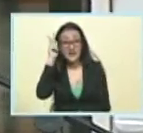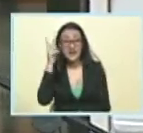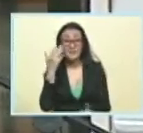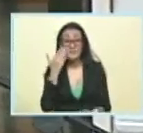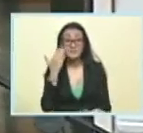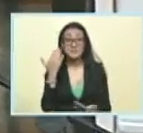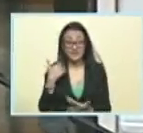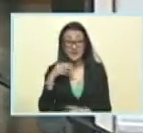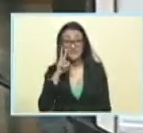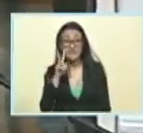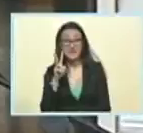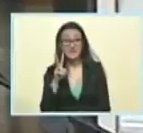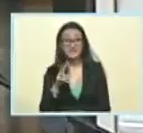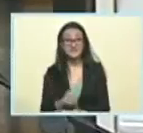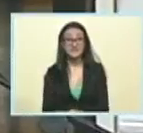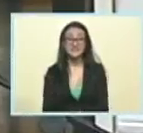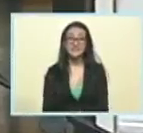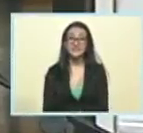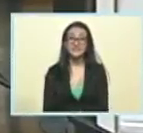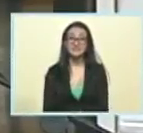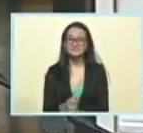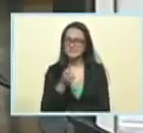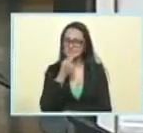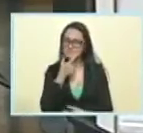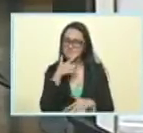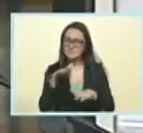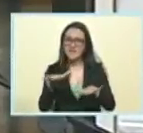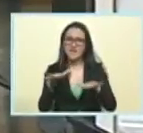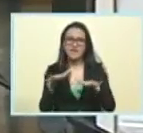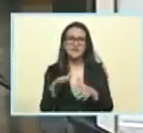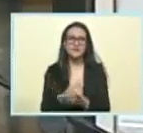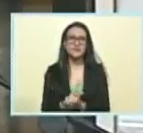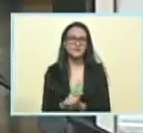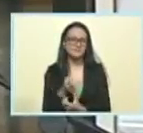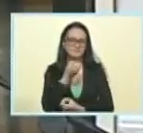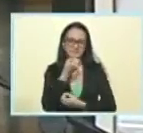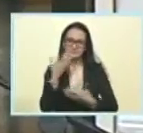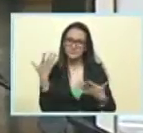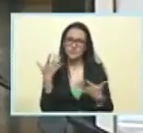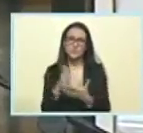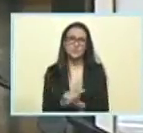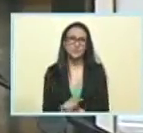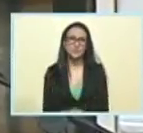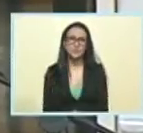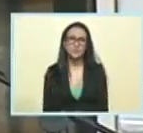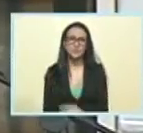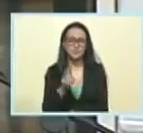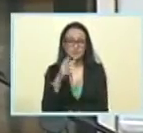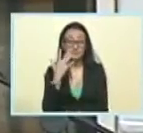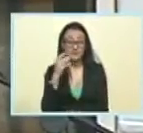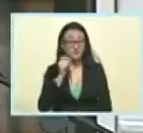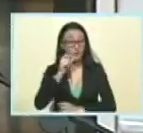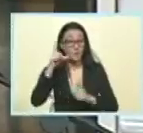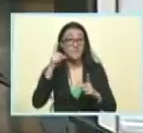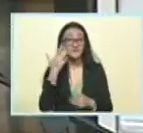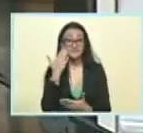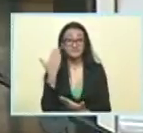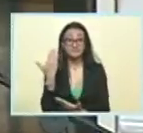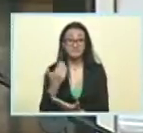ser. ¿Quieren verlo? Es muy hermoso, es maravilloso. Ustedes van a ver las sorpresas que